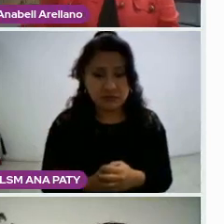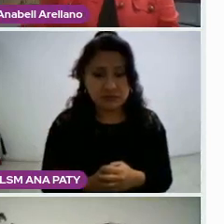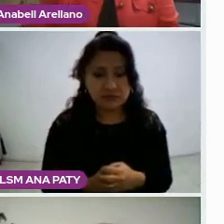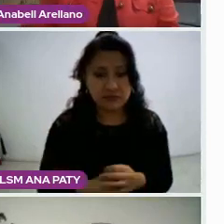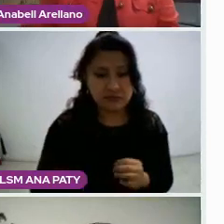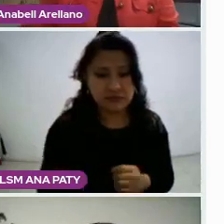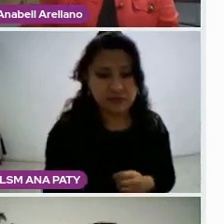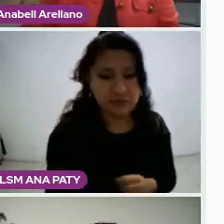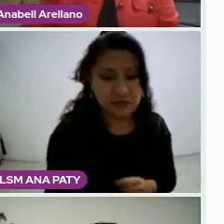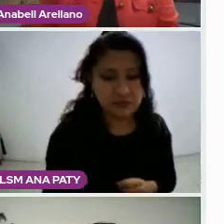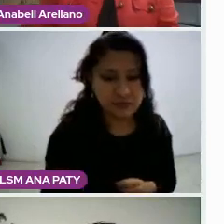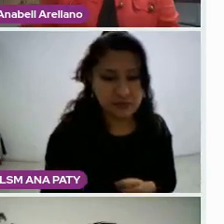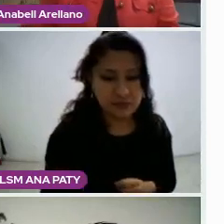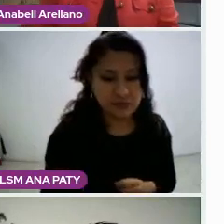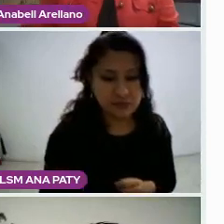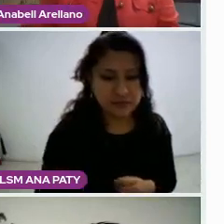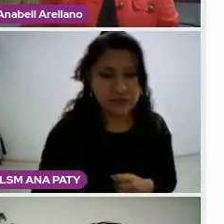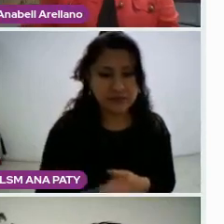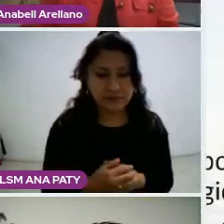mucho